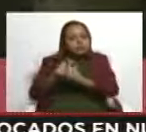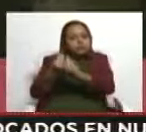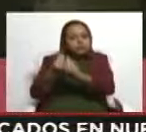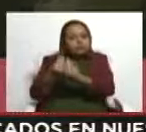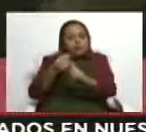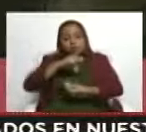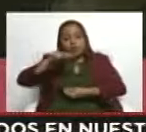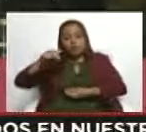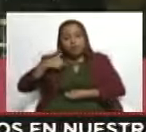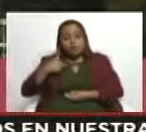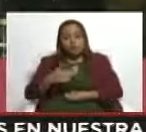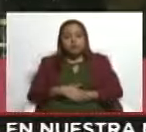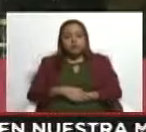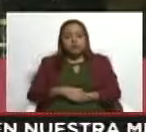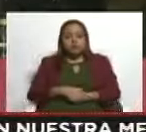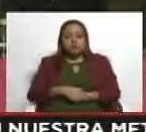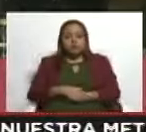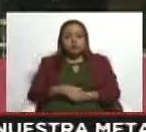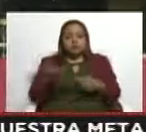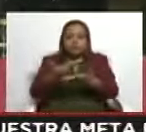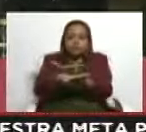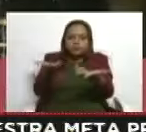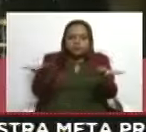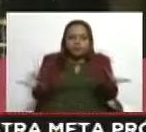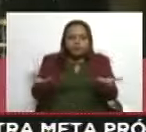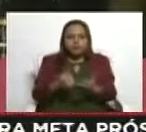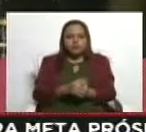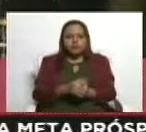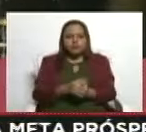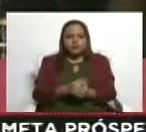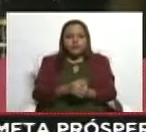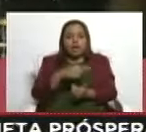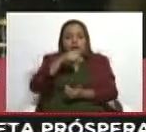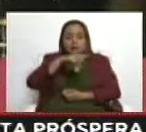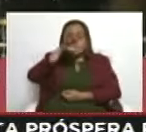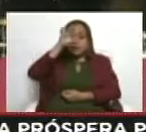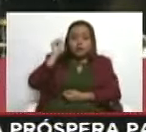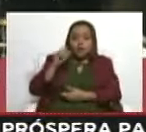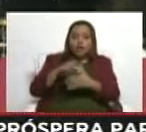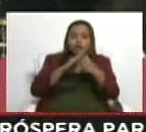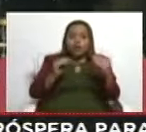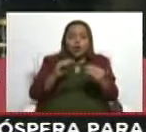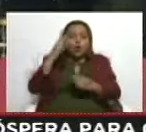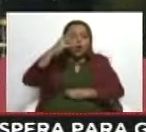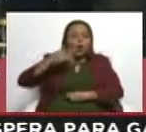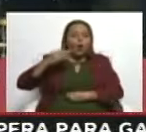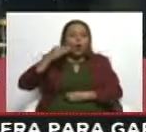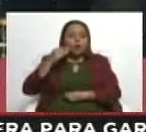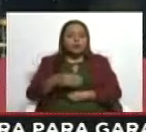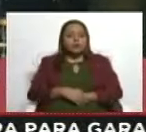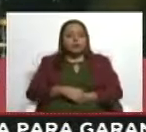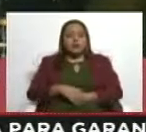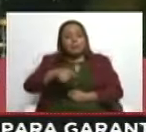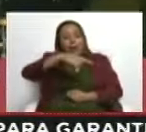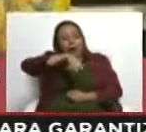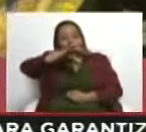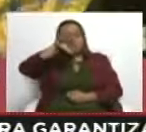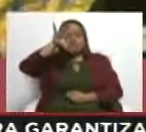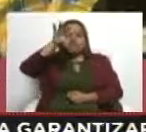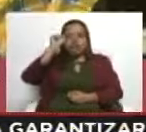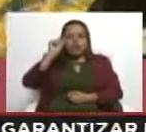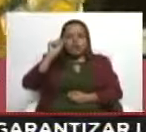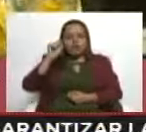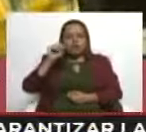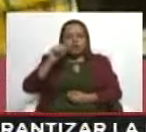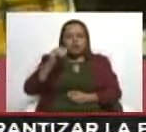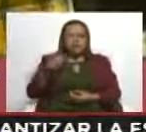nosotros llevar ese saber a todas las generaciones, para que ellos entiendan qué se